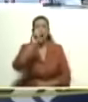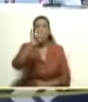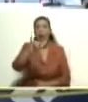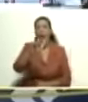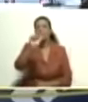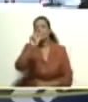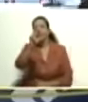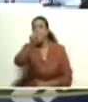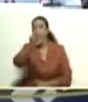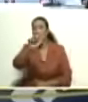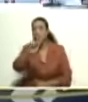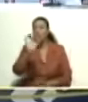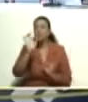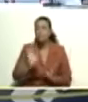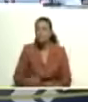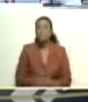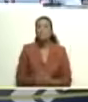Guayana es